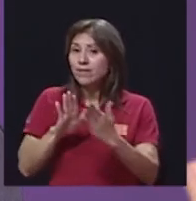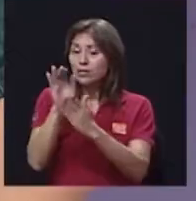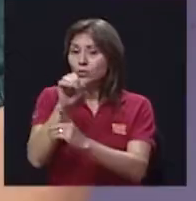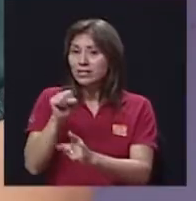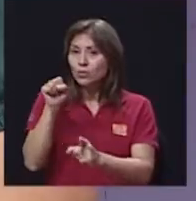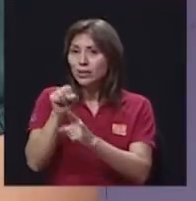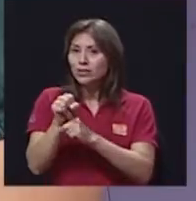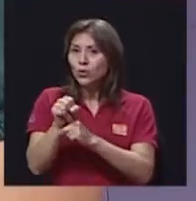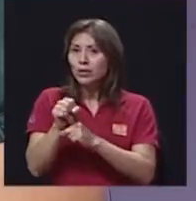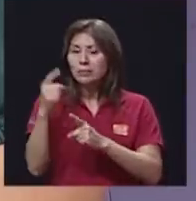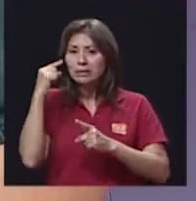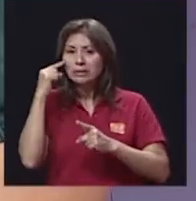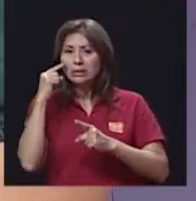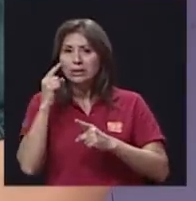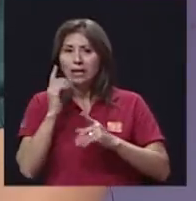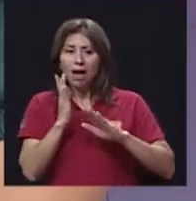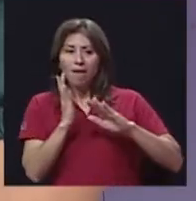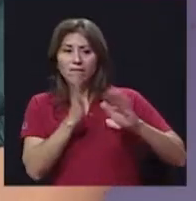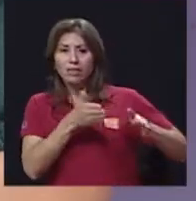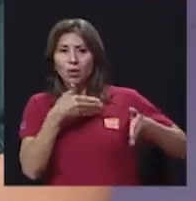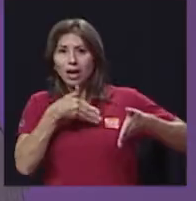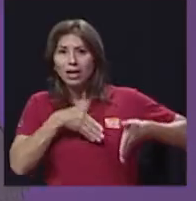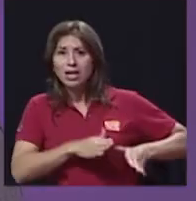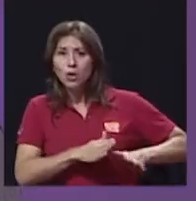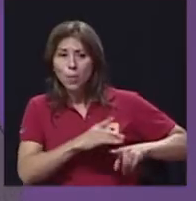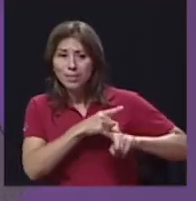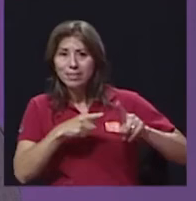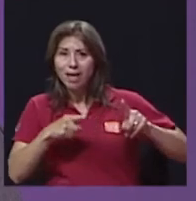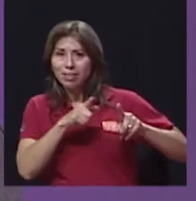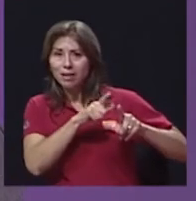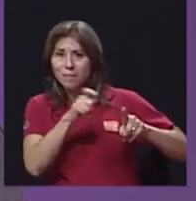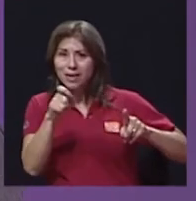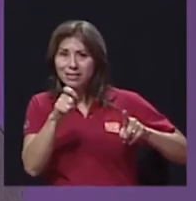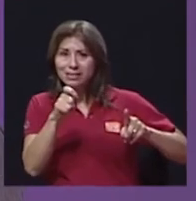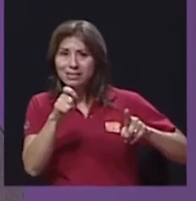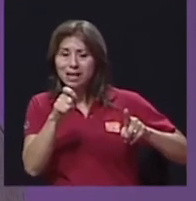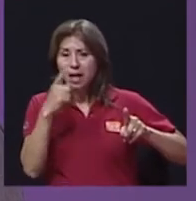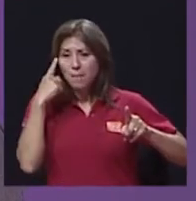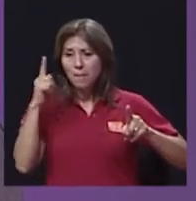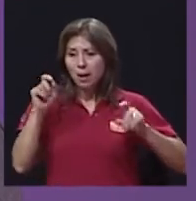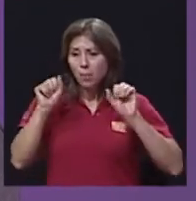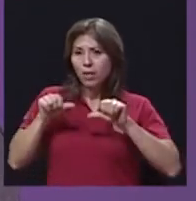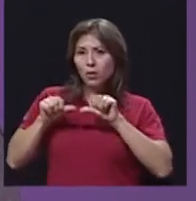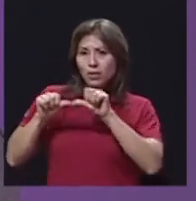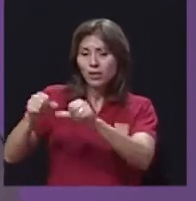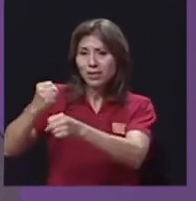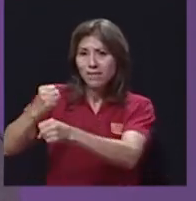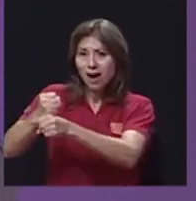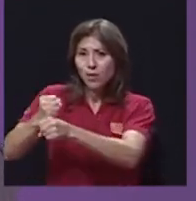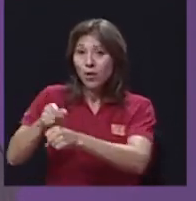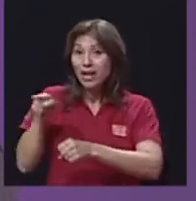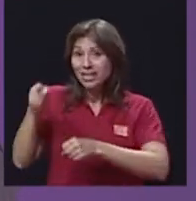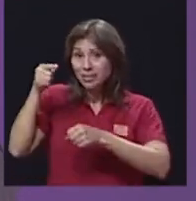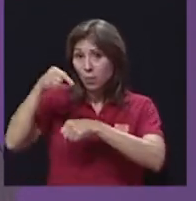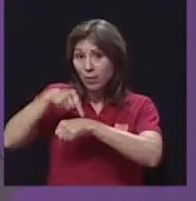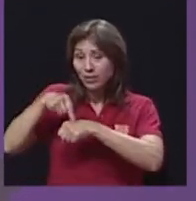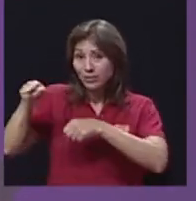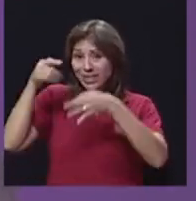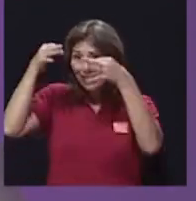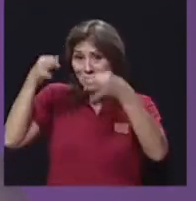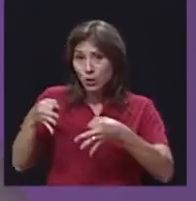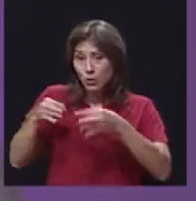12 abandonar a tu hijo la meta al mes para poder mantener el trabajo y que en ese momento decidiste desarrollar felizmente